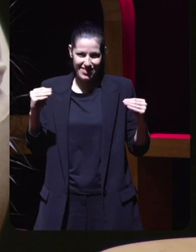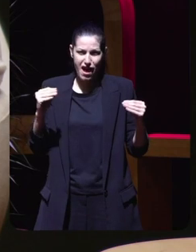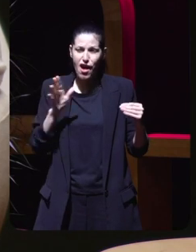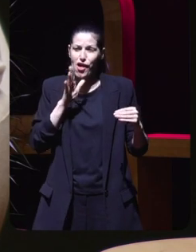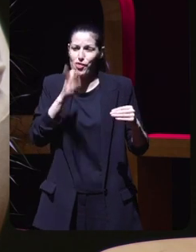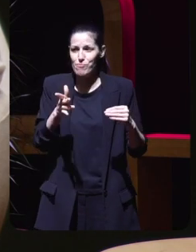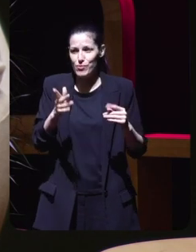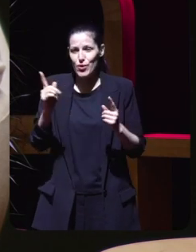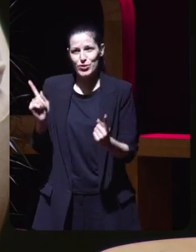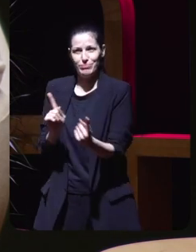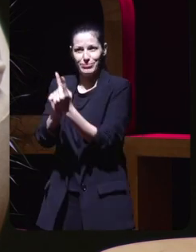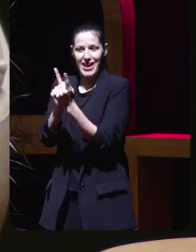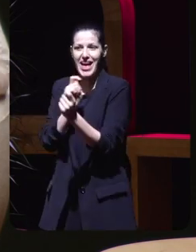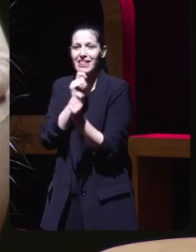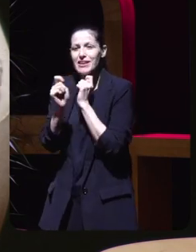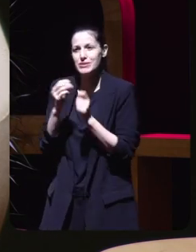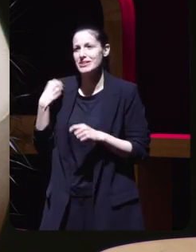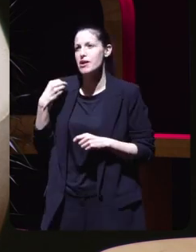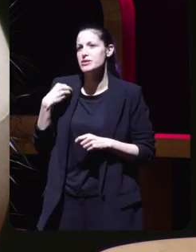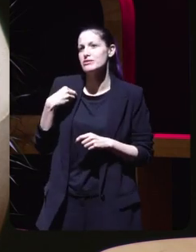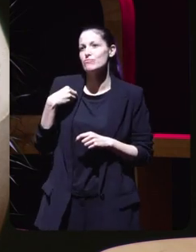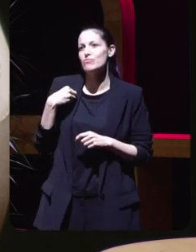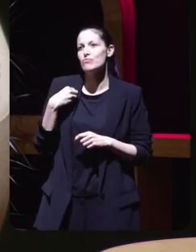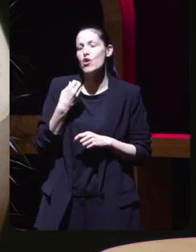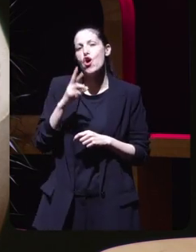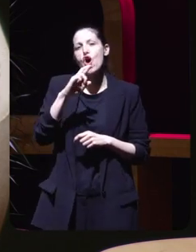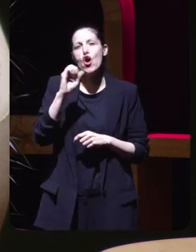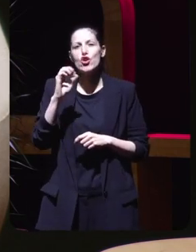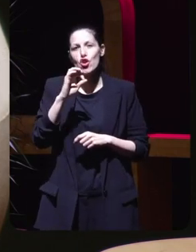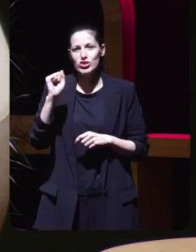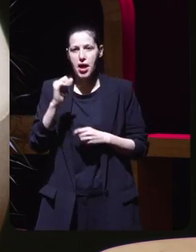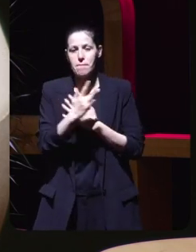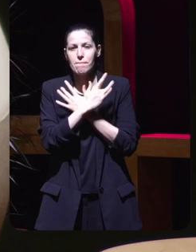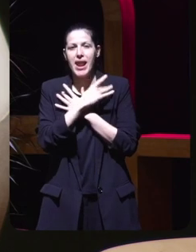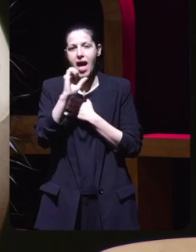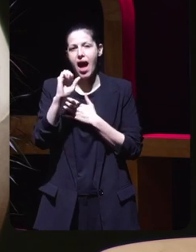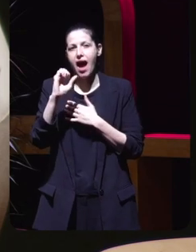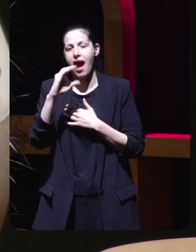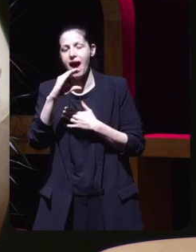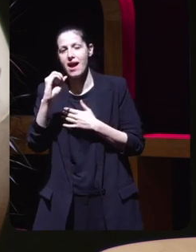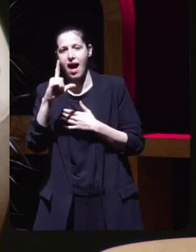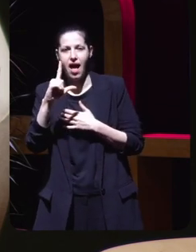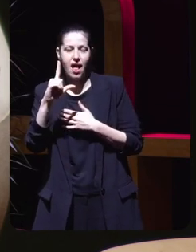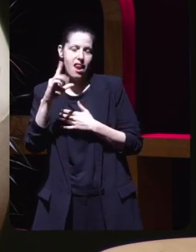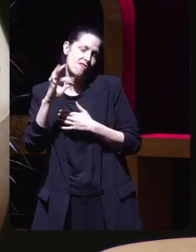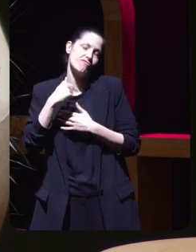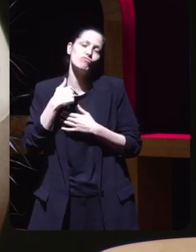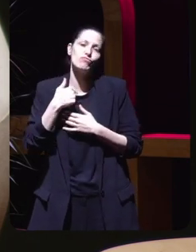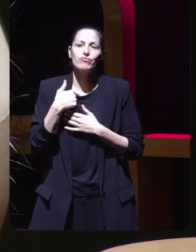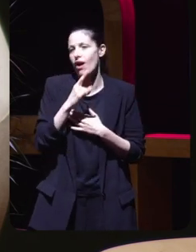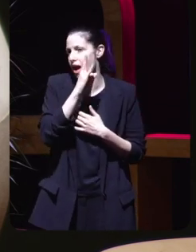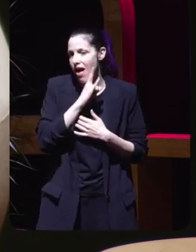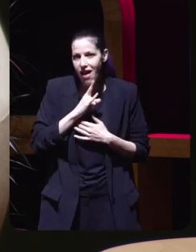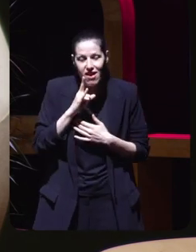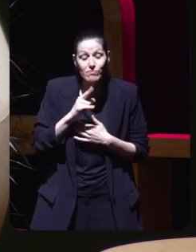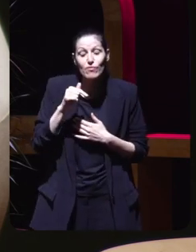entrevista que precisamente Rosa María calaz a que admiro muchísimo Bueno también es una honra estar aquí precisamente por estarno